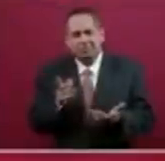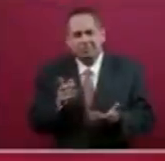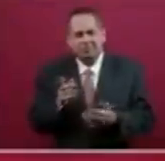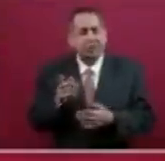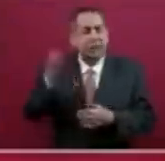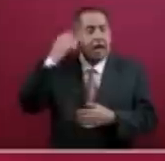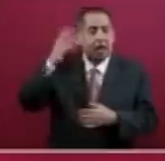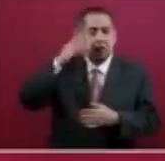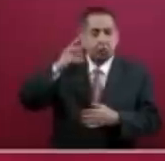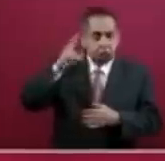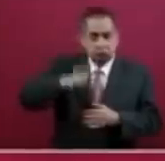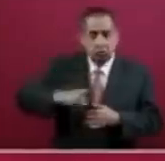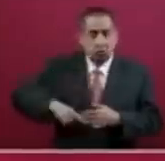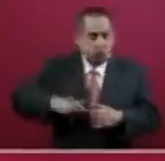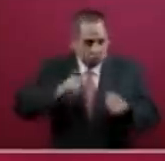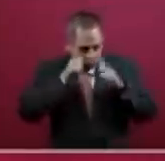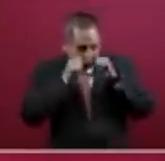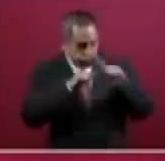atender a la gente.